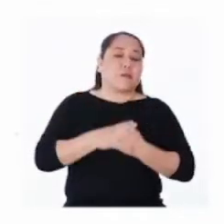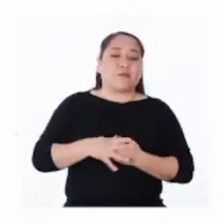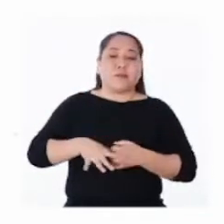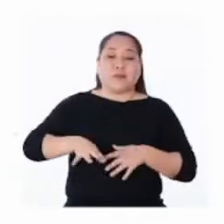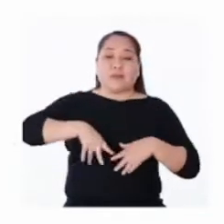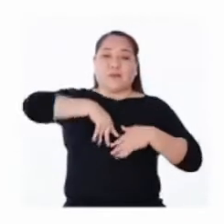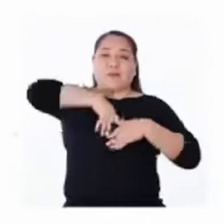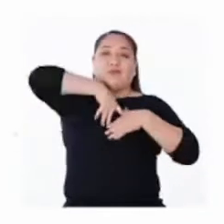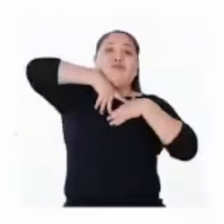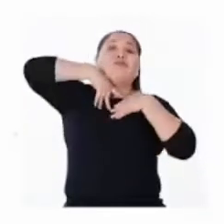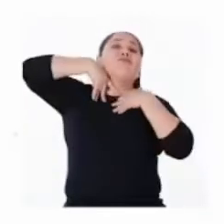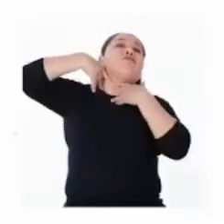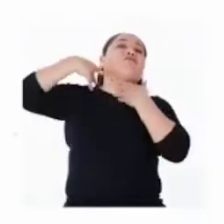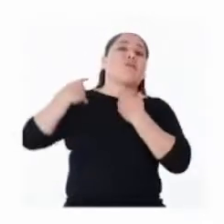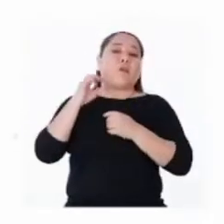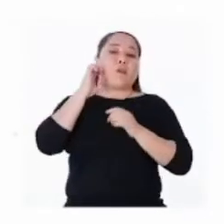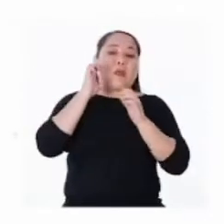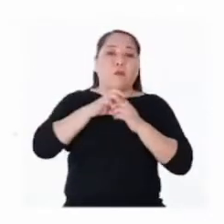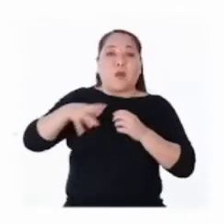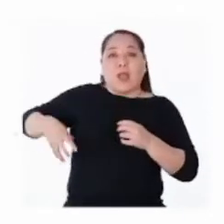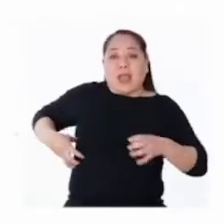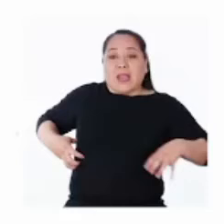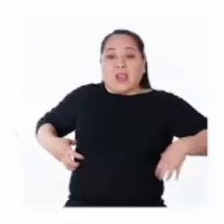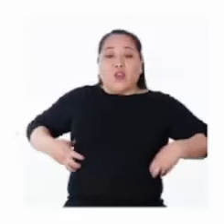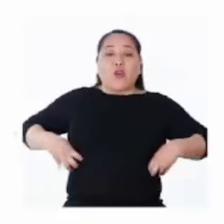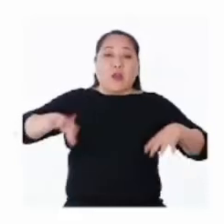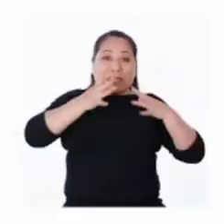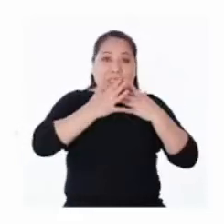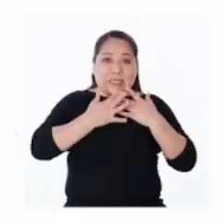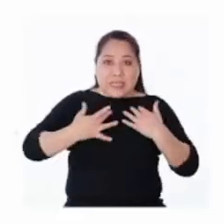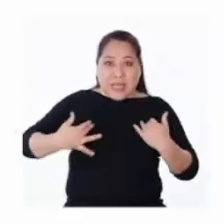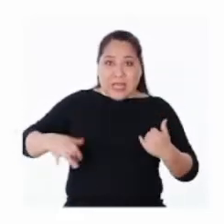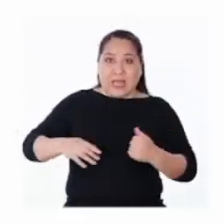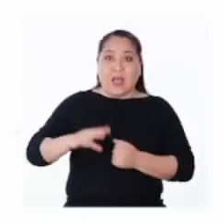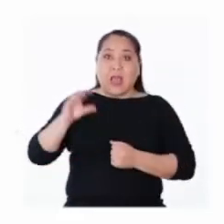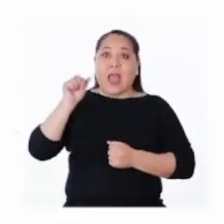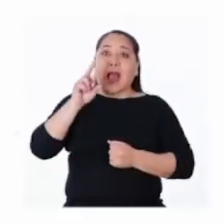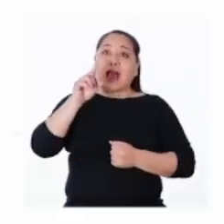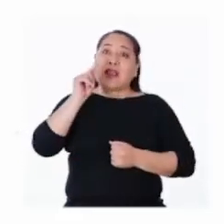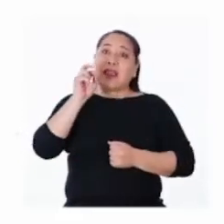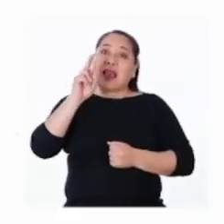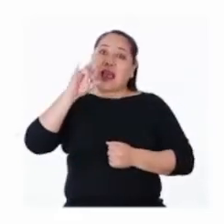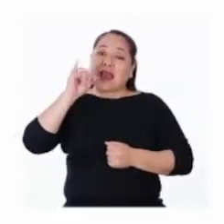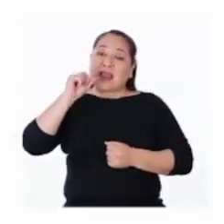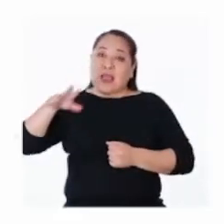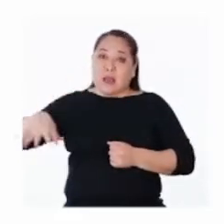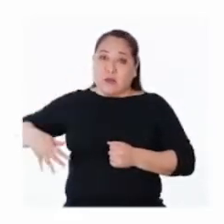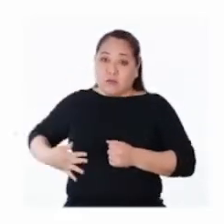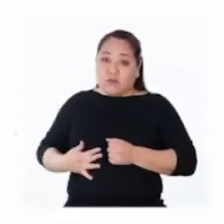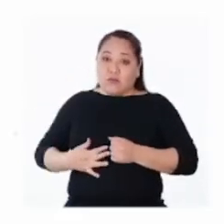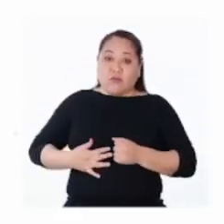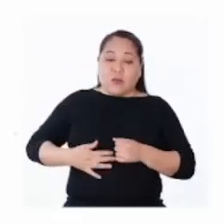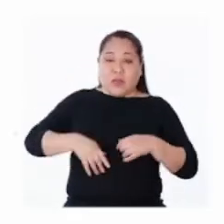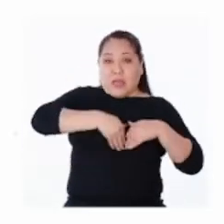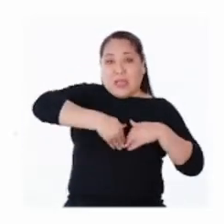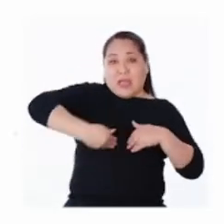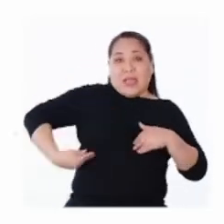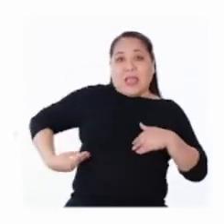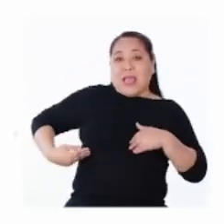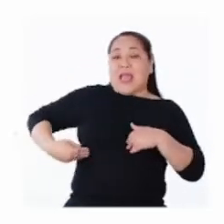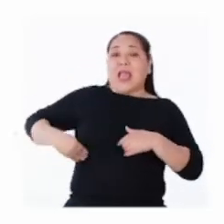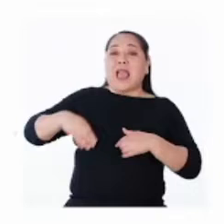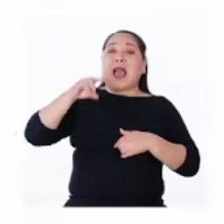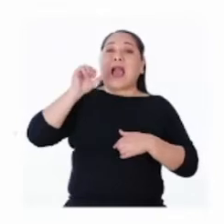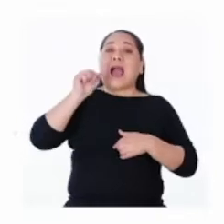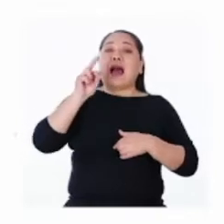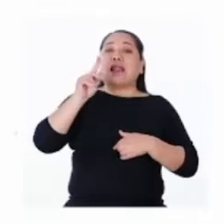arterias. Por ejemplo, a cada riñón le llega sangre por una arteria renal y al hígado por la